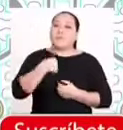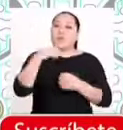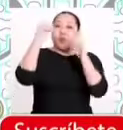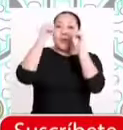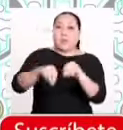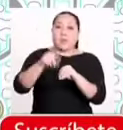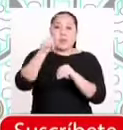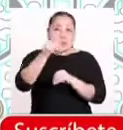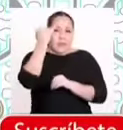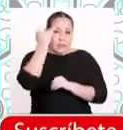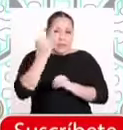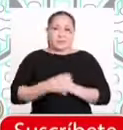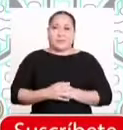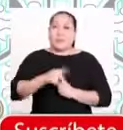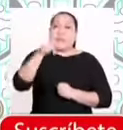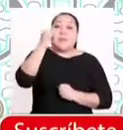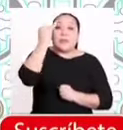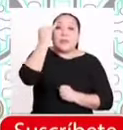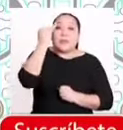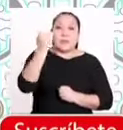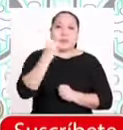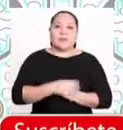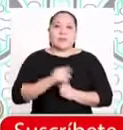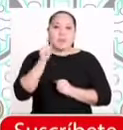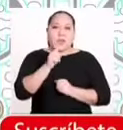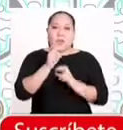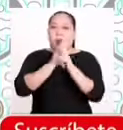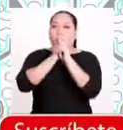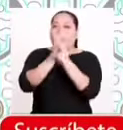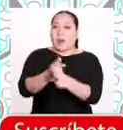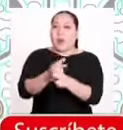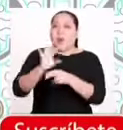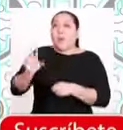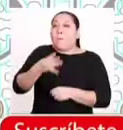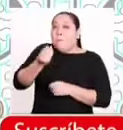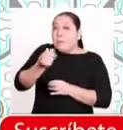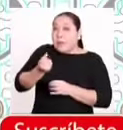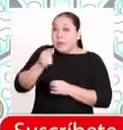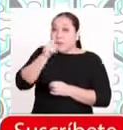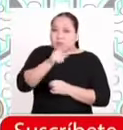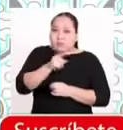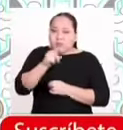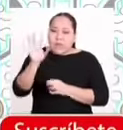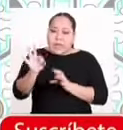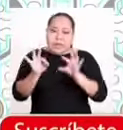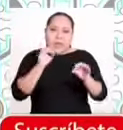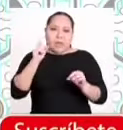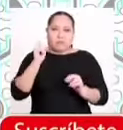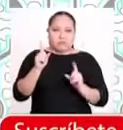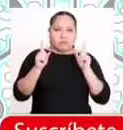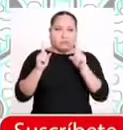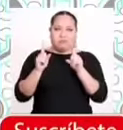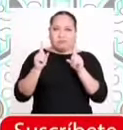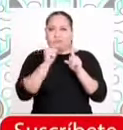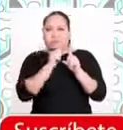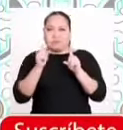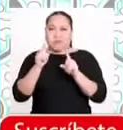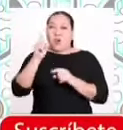plantear una situación. Imagínense que les van a regalar un perro, pero tienen que elegir entre dos posibilidades.